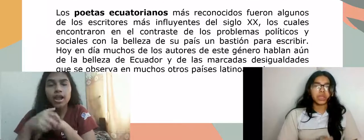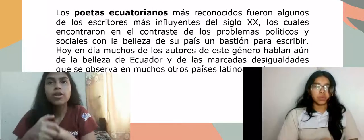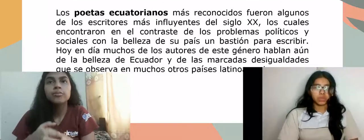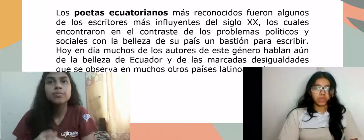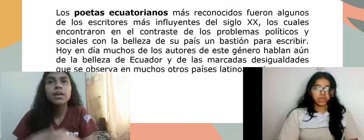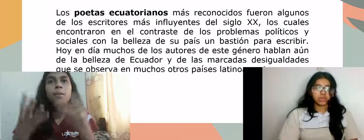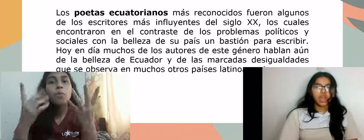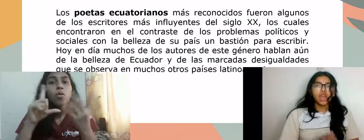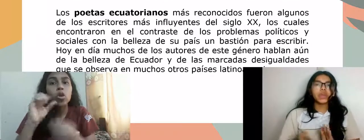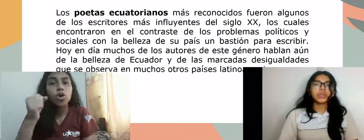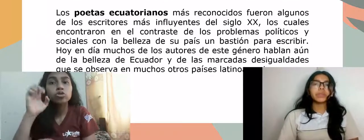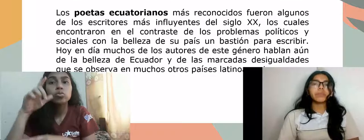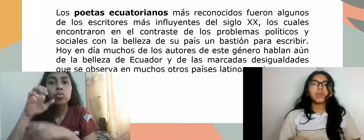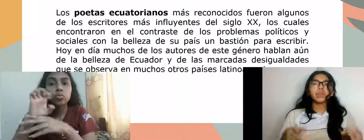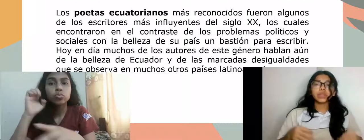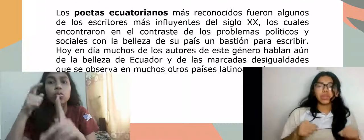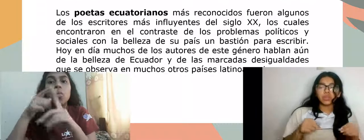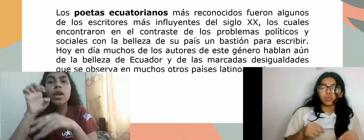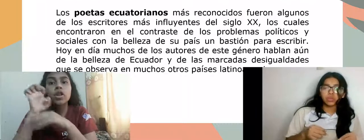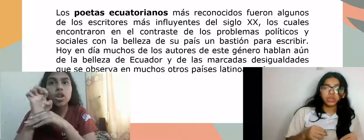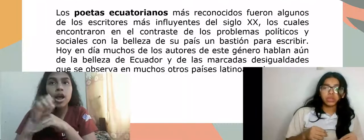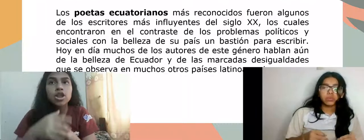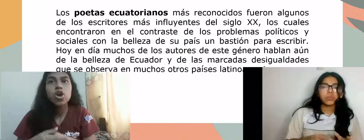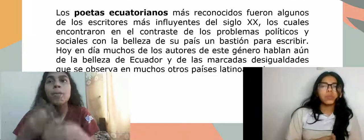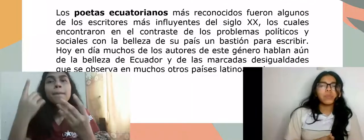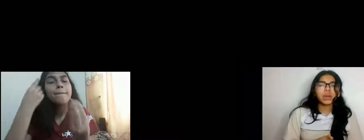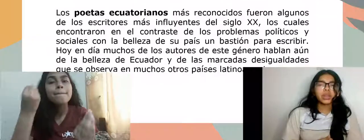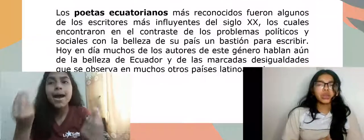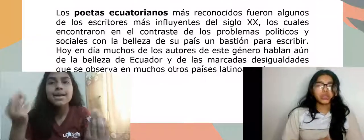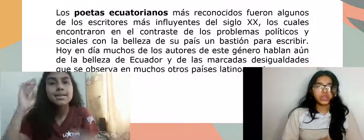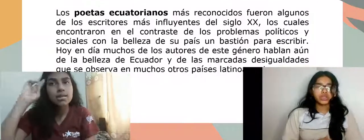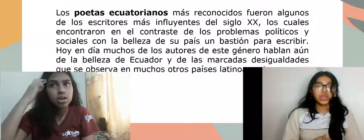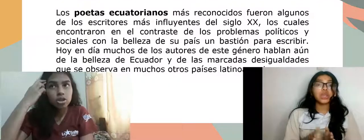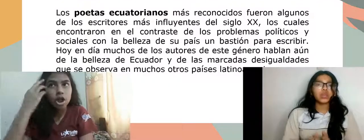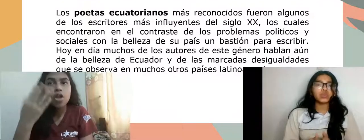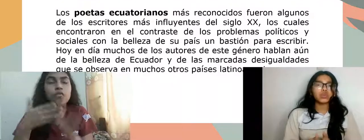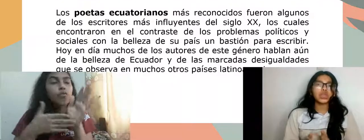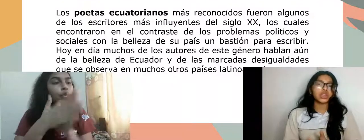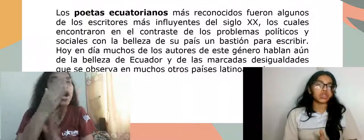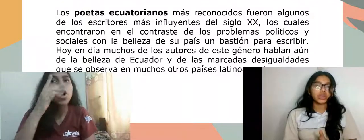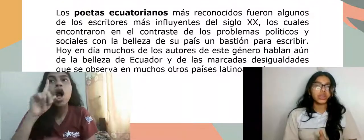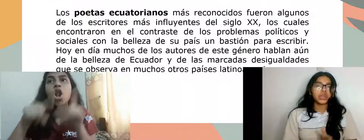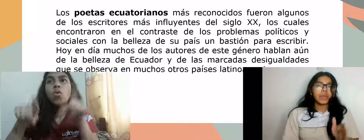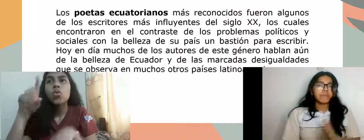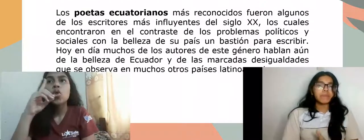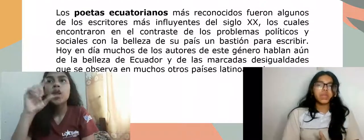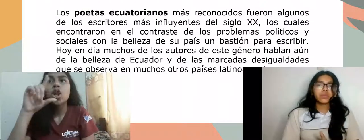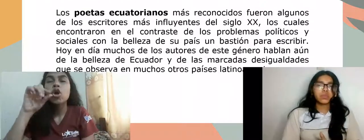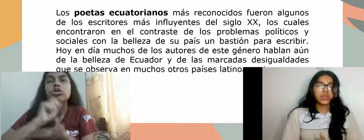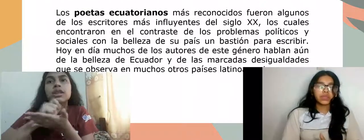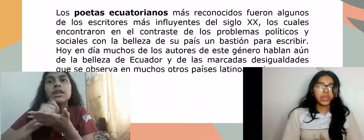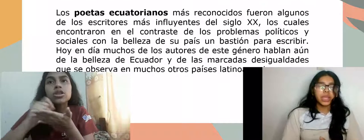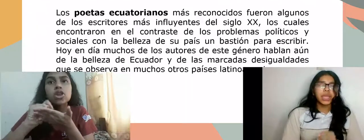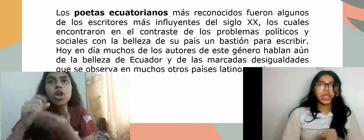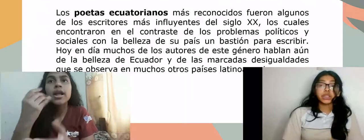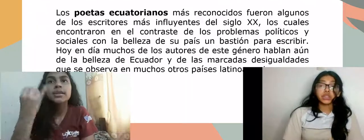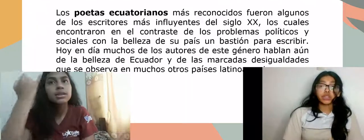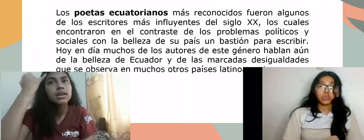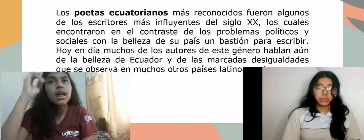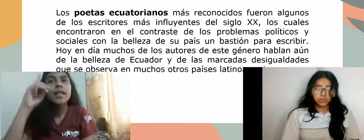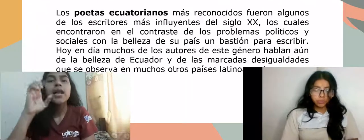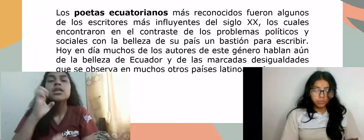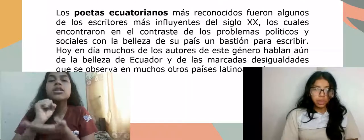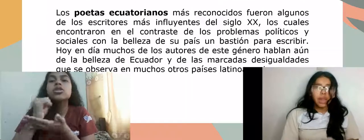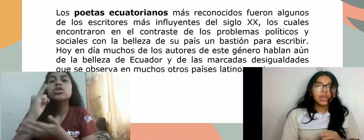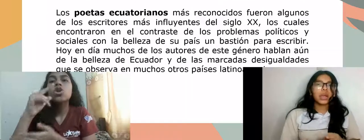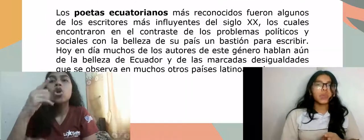principales poetas ecuatorianos. Los principales poetas ecuatorianos fueron los más reconocidos en algunos escritores más influyentes en el